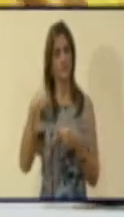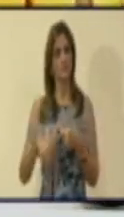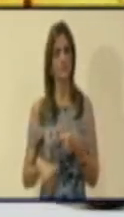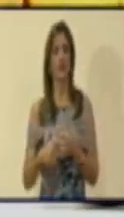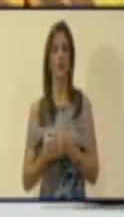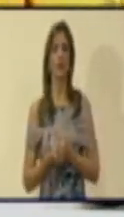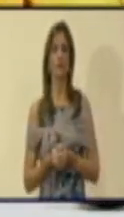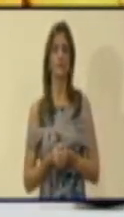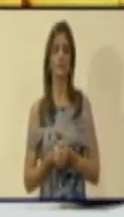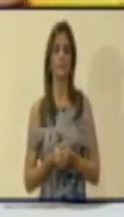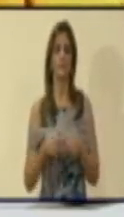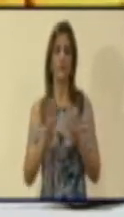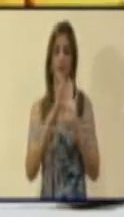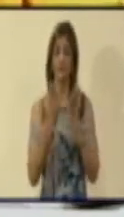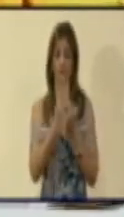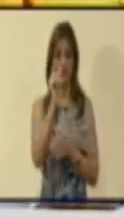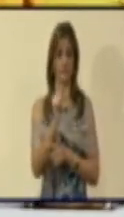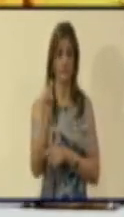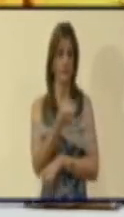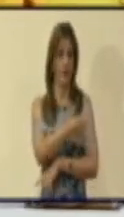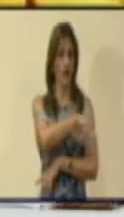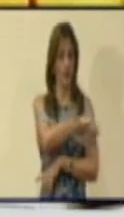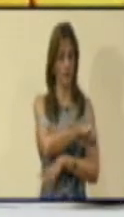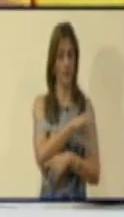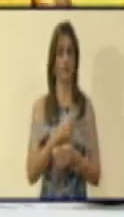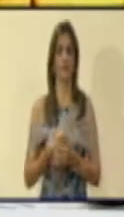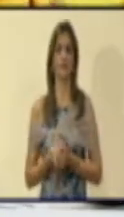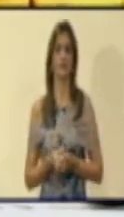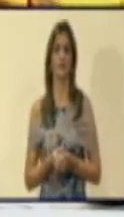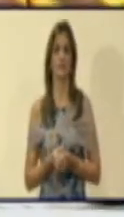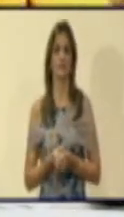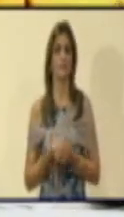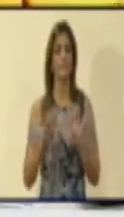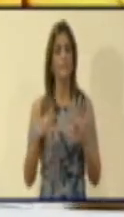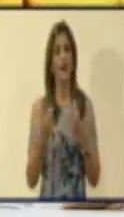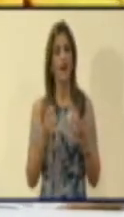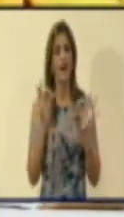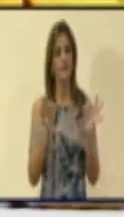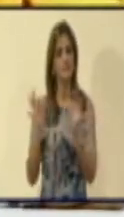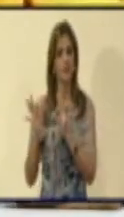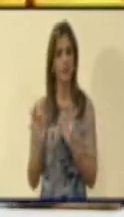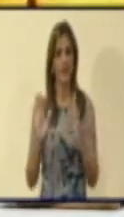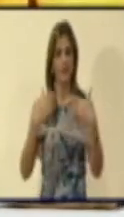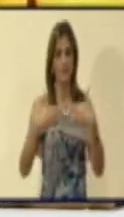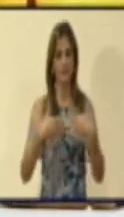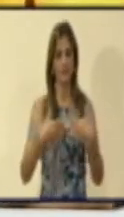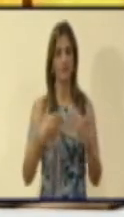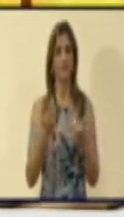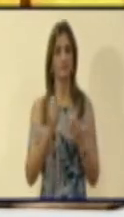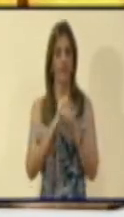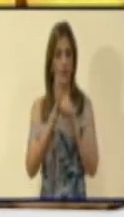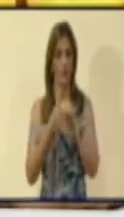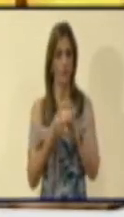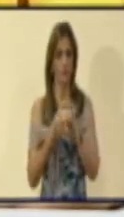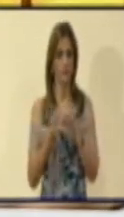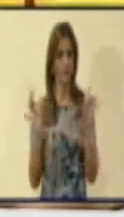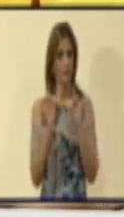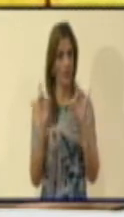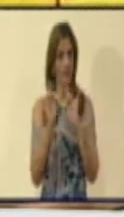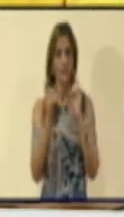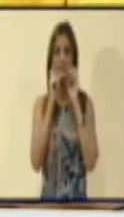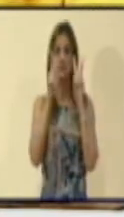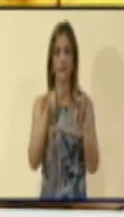prevención e información a los ciudadanos dirigidas fundamentalmente a asegurar el cierre de la transmisión de la COVID-19, aún se constatan en la